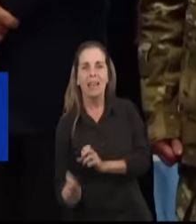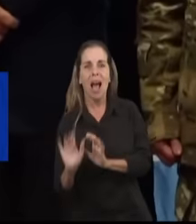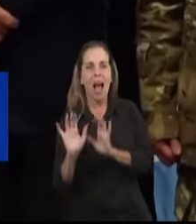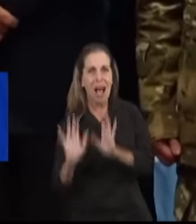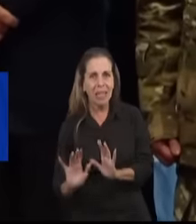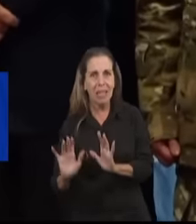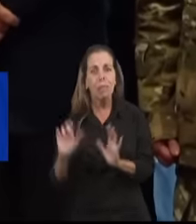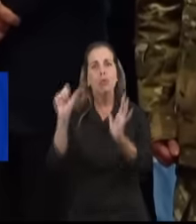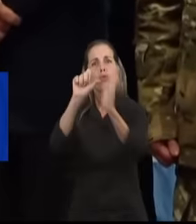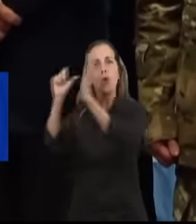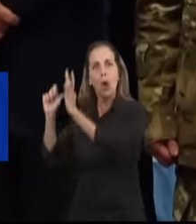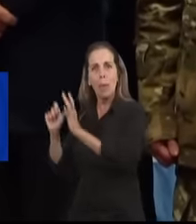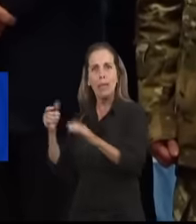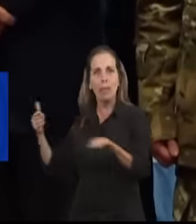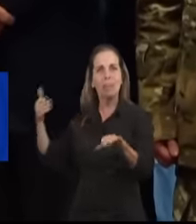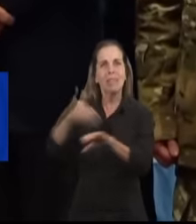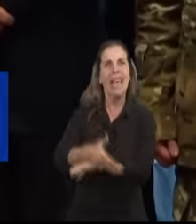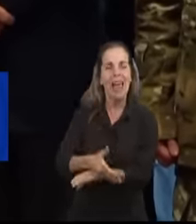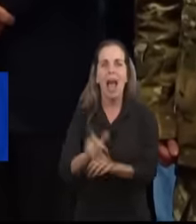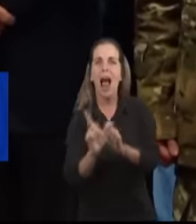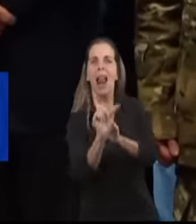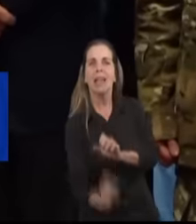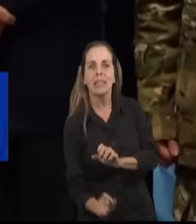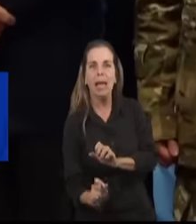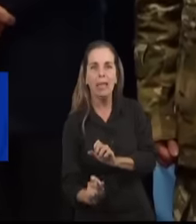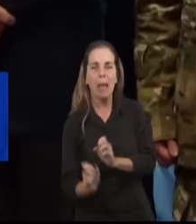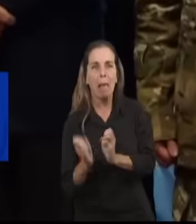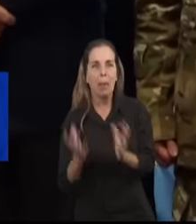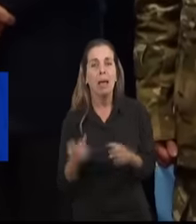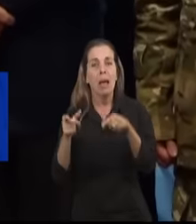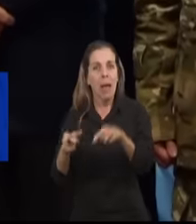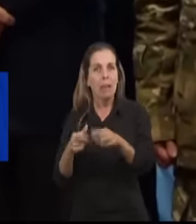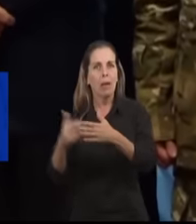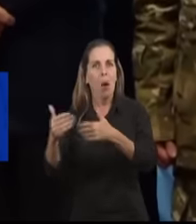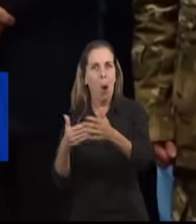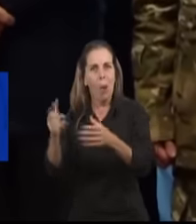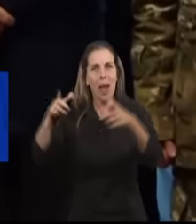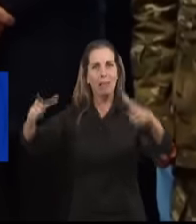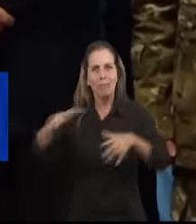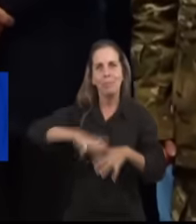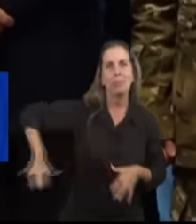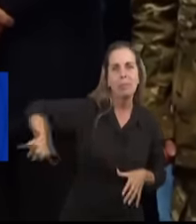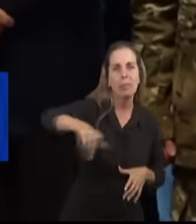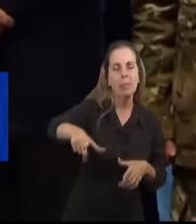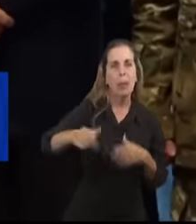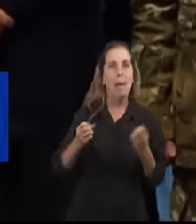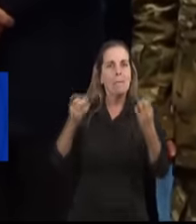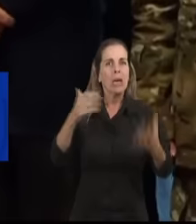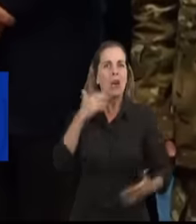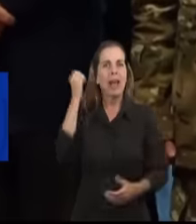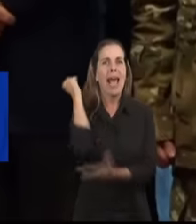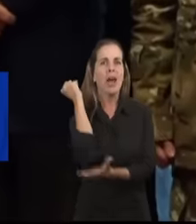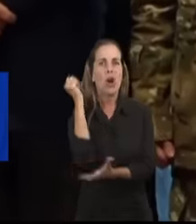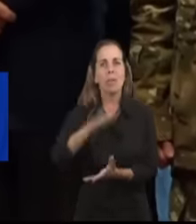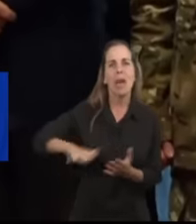puerta de entrada al continente blanco. Esta obra nos permitirá desarrollar la economía local, brindar un servicio